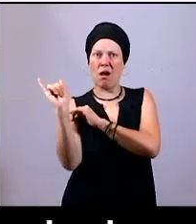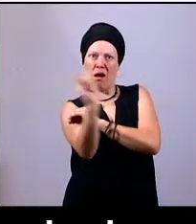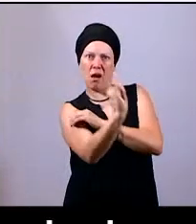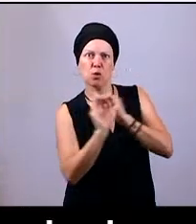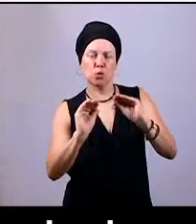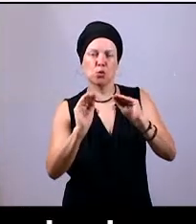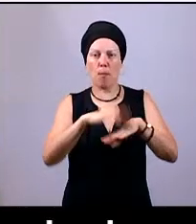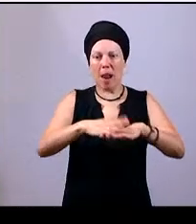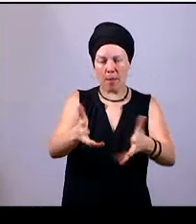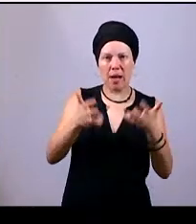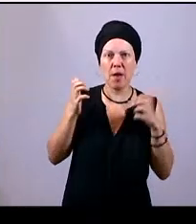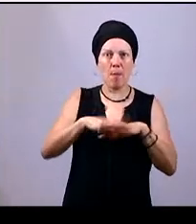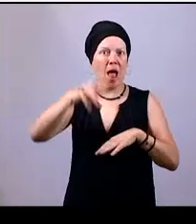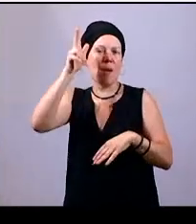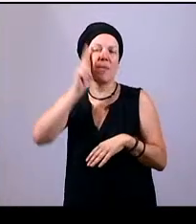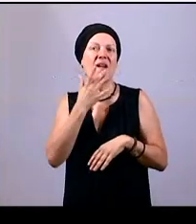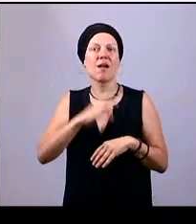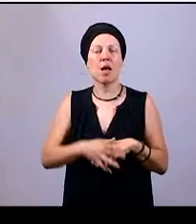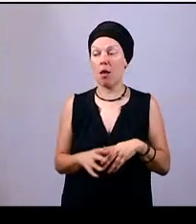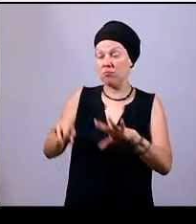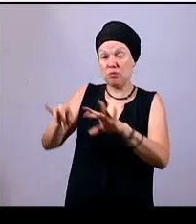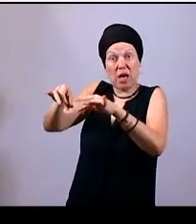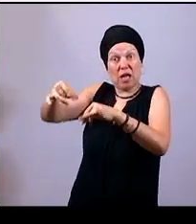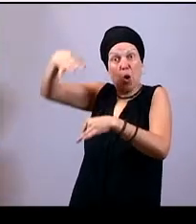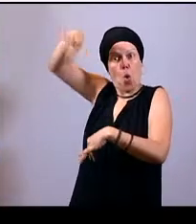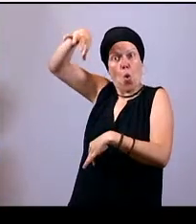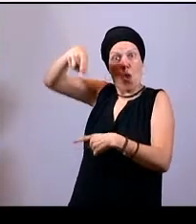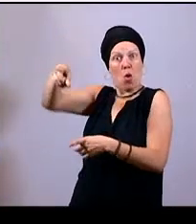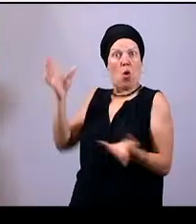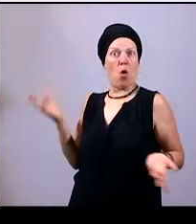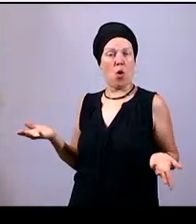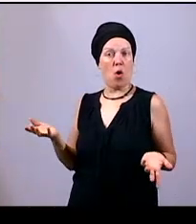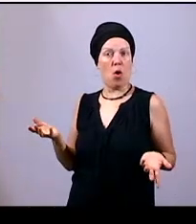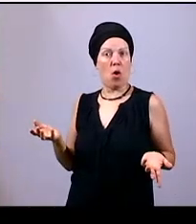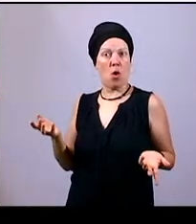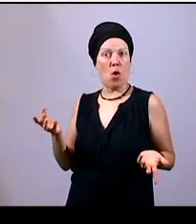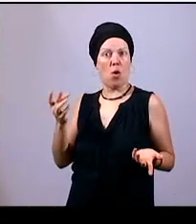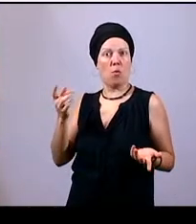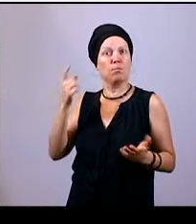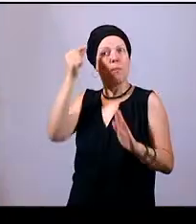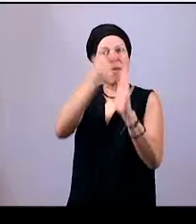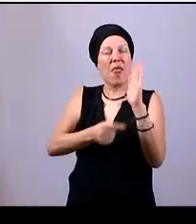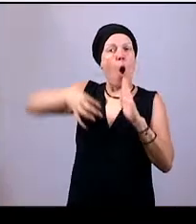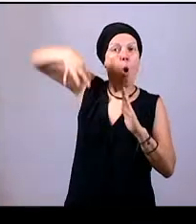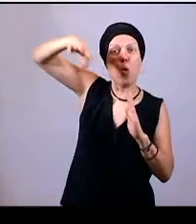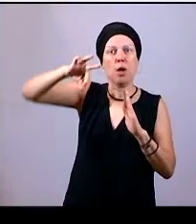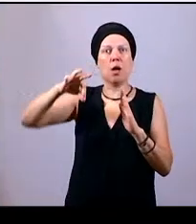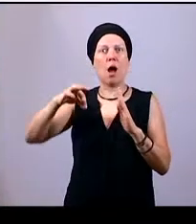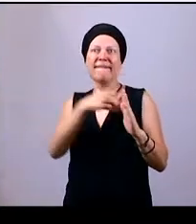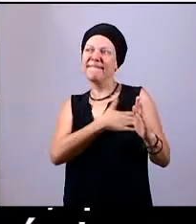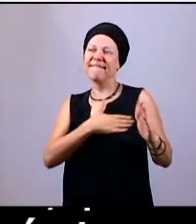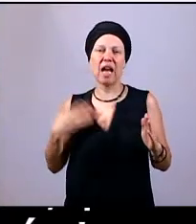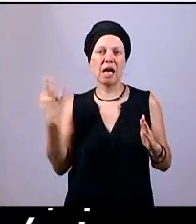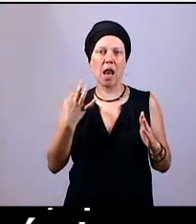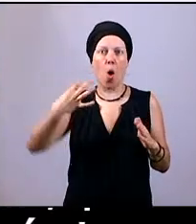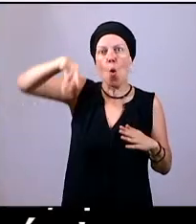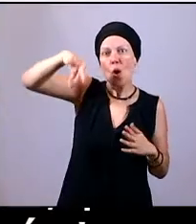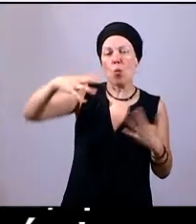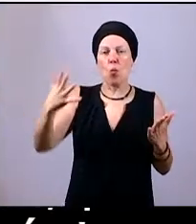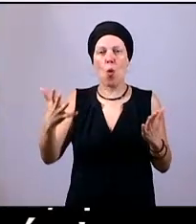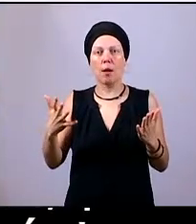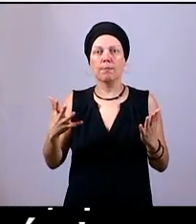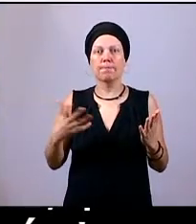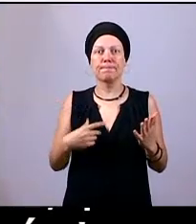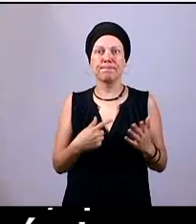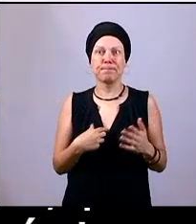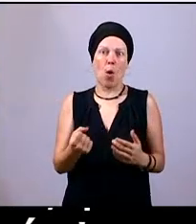beneficiar, para privilegiar a un territorio en concreto y con la única medida, con la única intención de mantenerse en